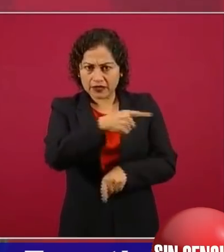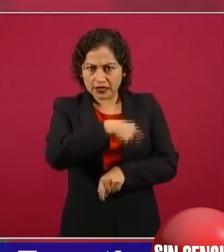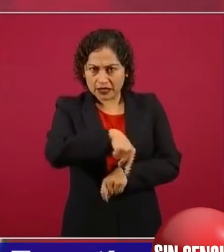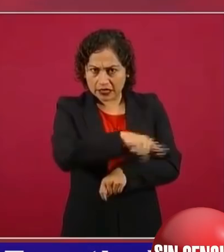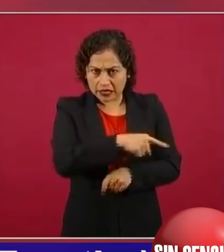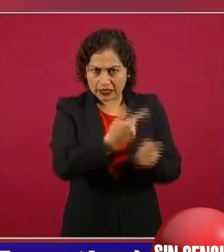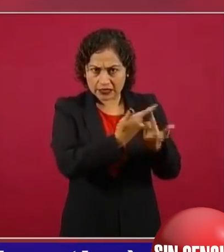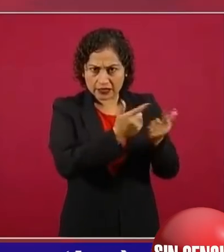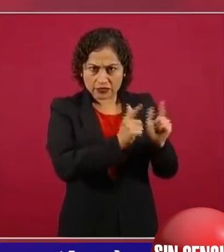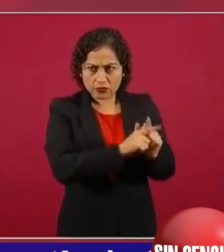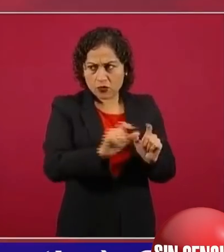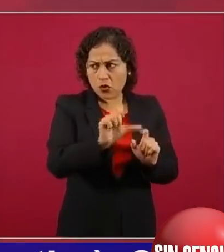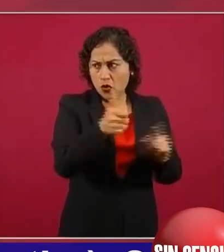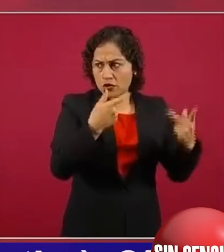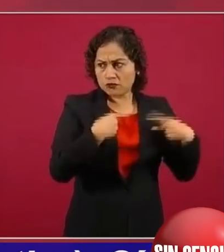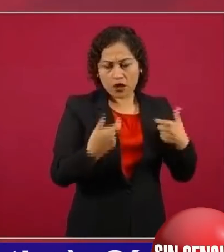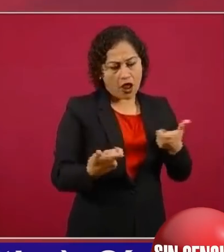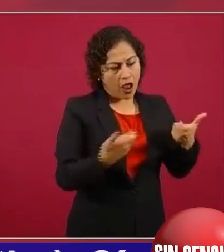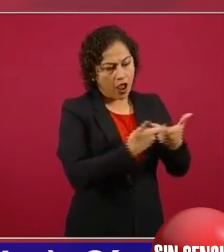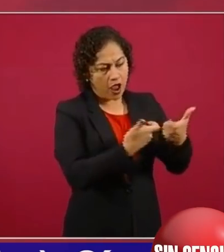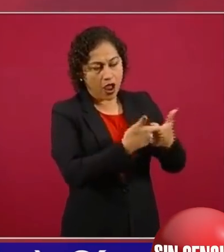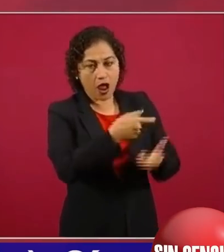este enjuague,